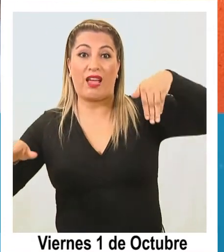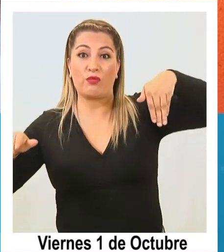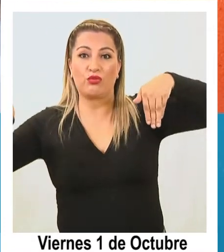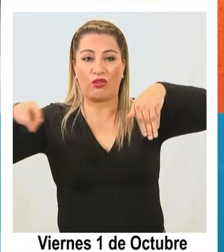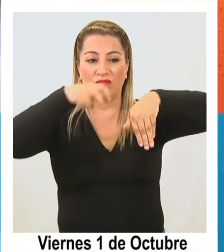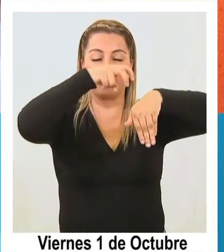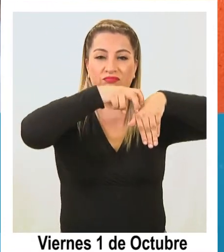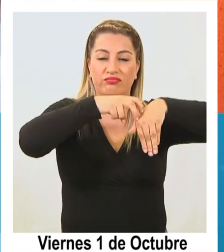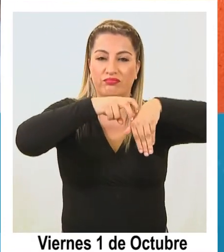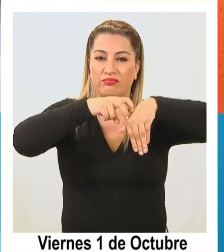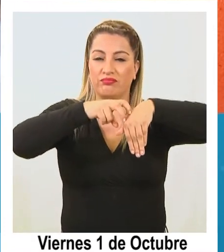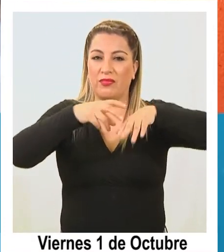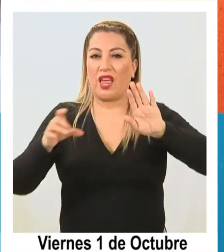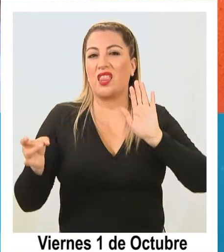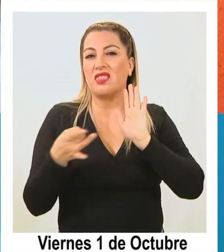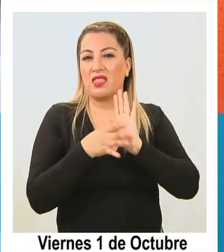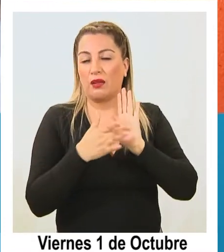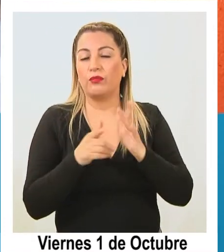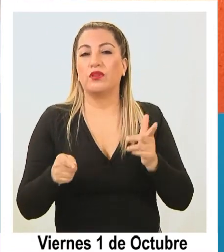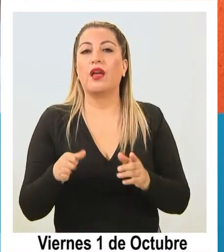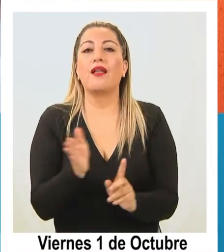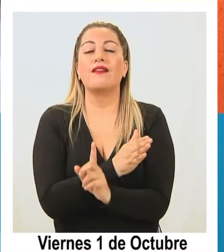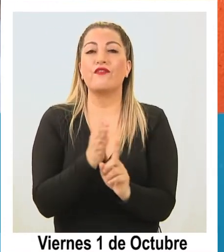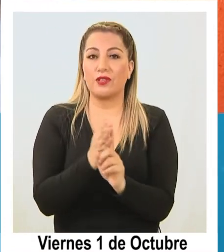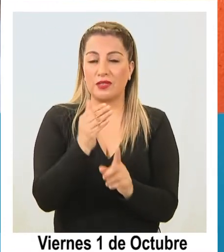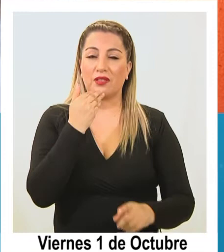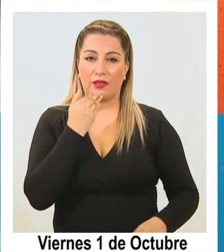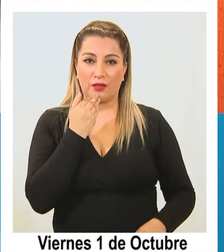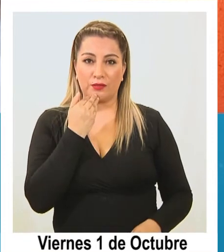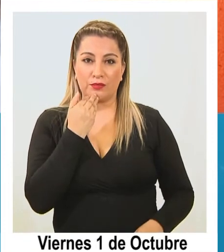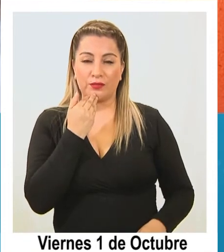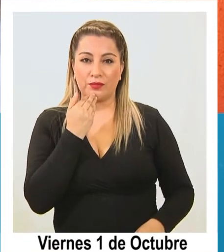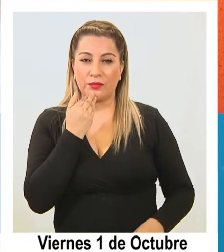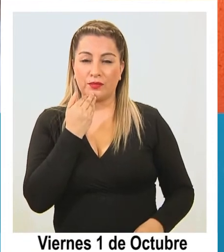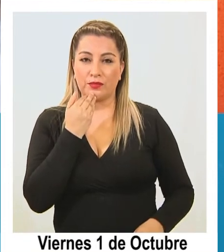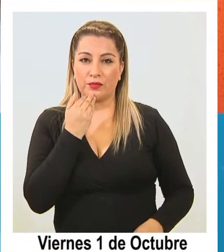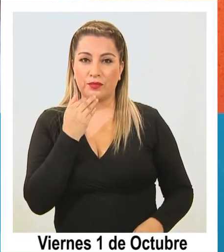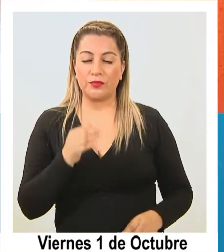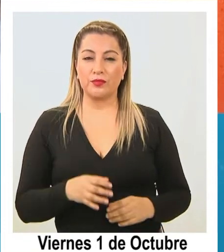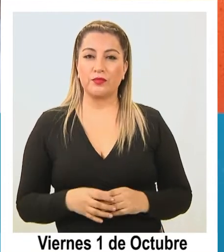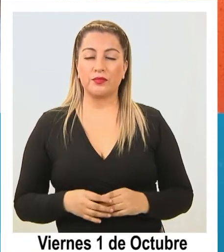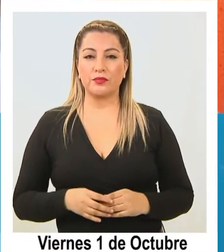tienen que ver con la violencia también, al igual como